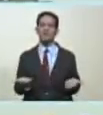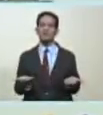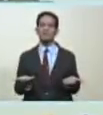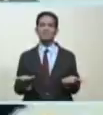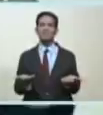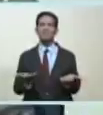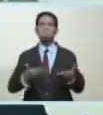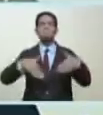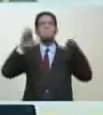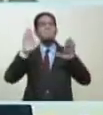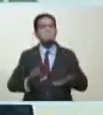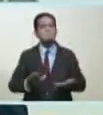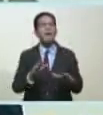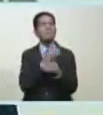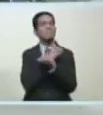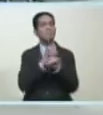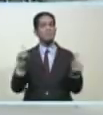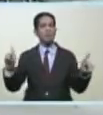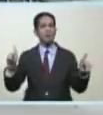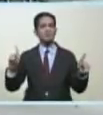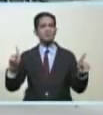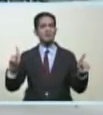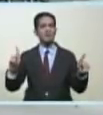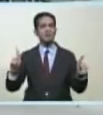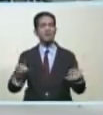¿Parar la democracia?